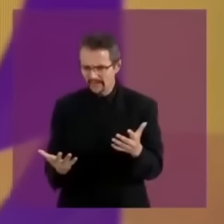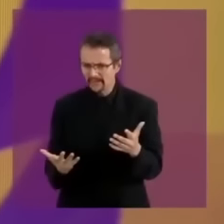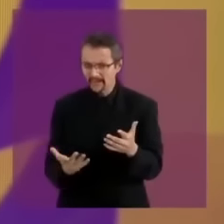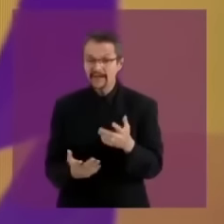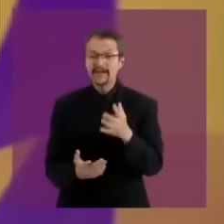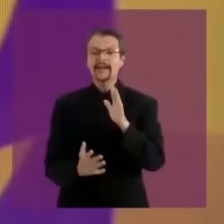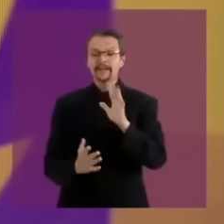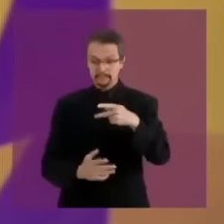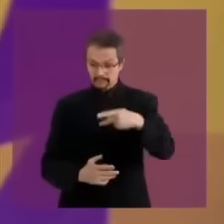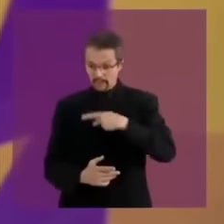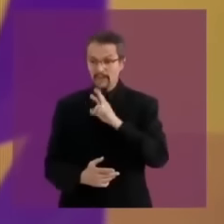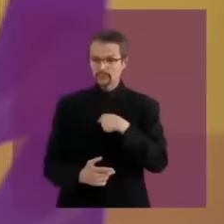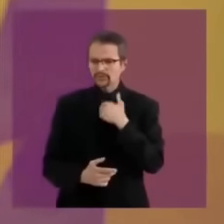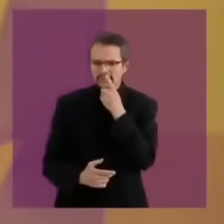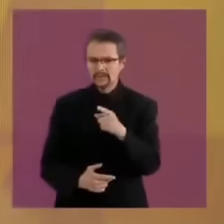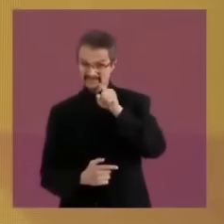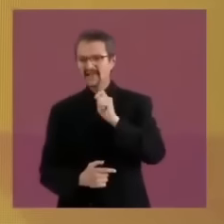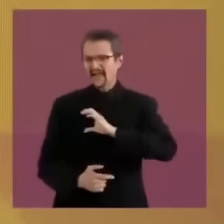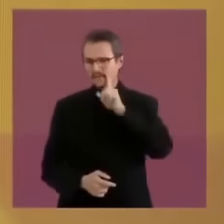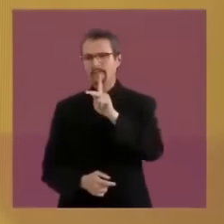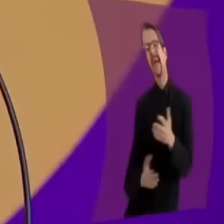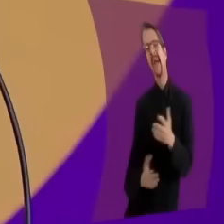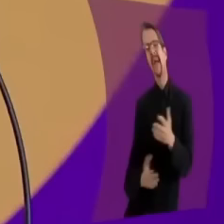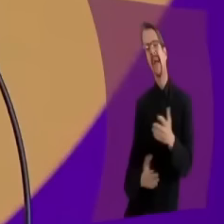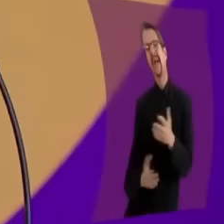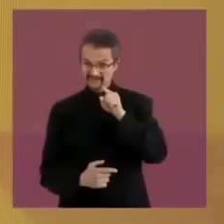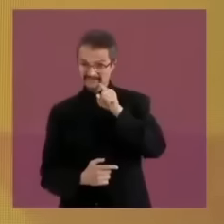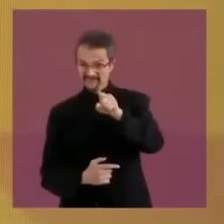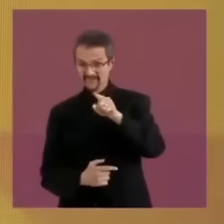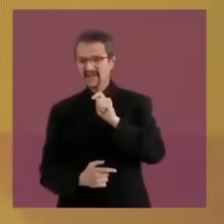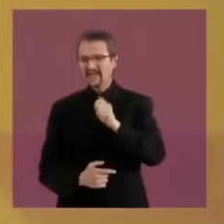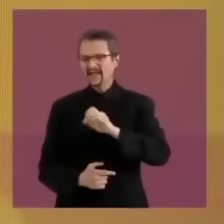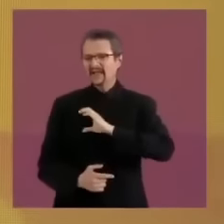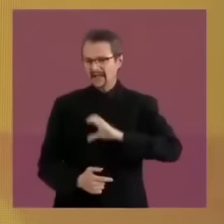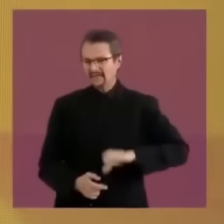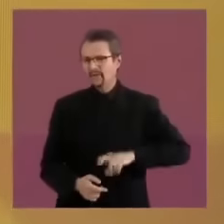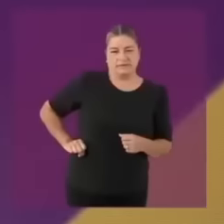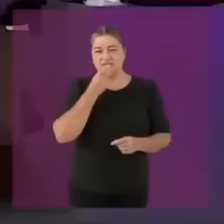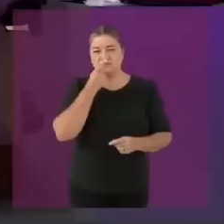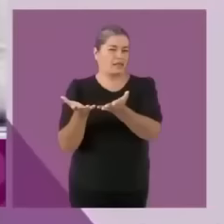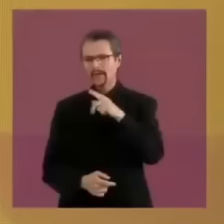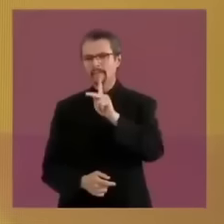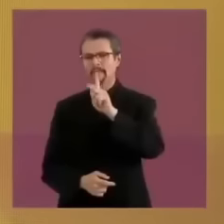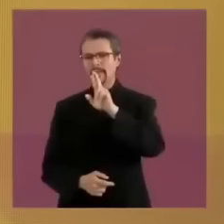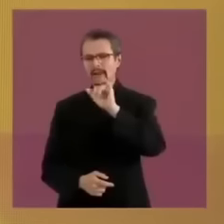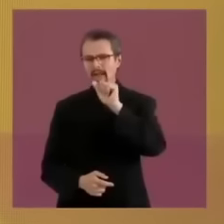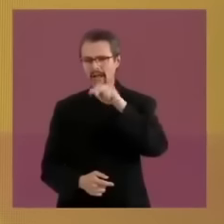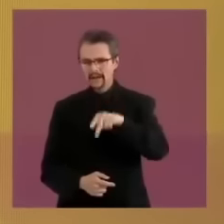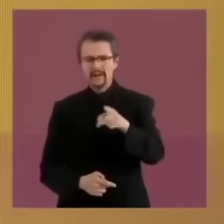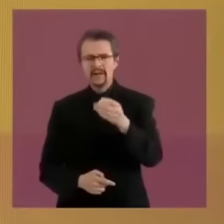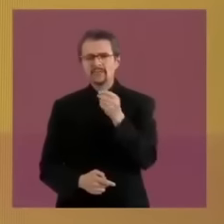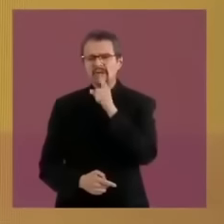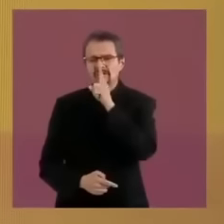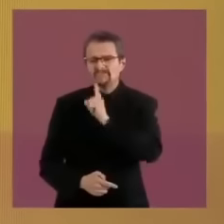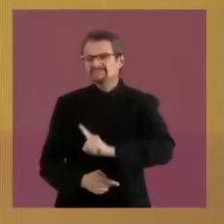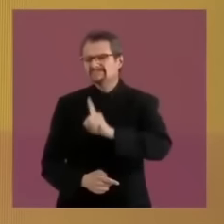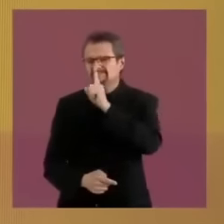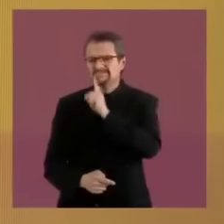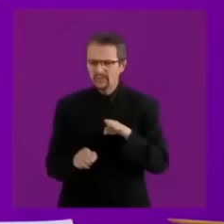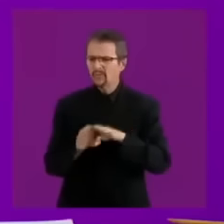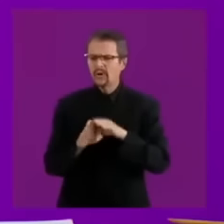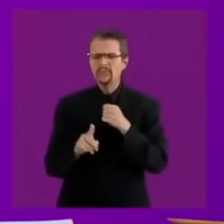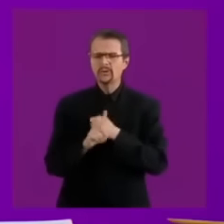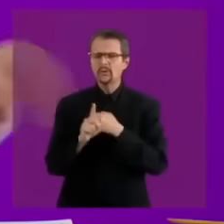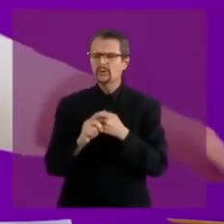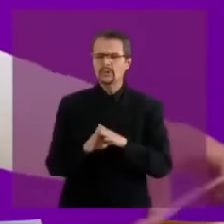quisiera nada más decir que aquí la candidata del PRIAN, pues la verdad es que dice muchas jaderas porque no sé con qué dinero va a poder pagar su